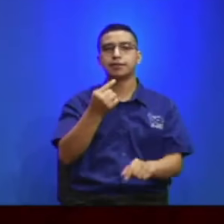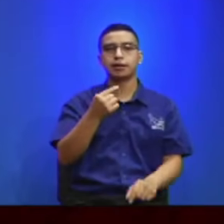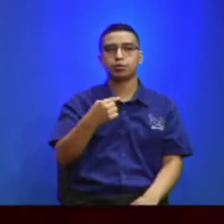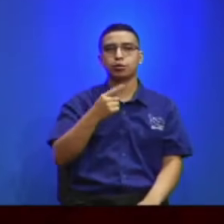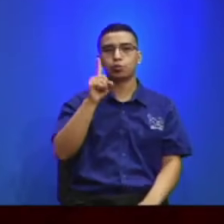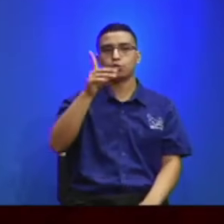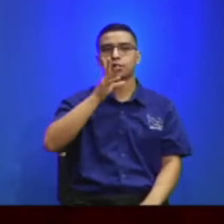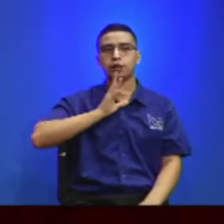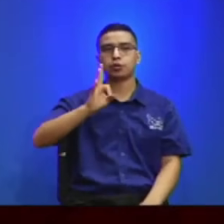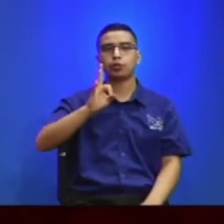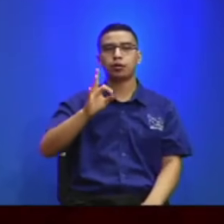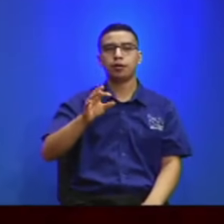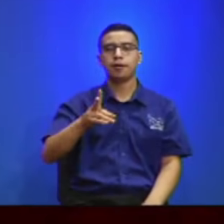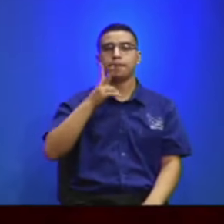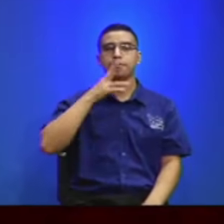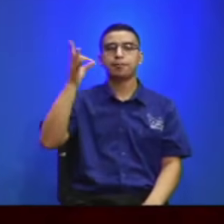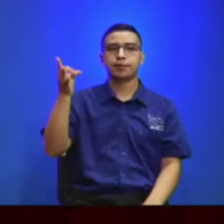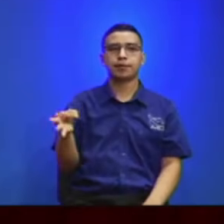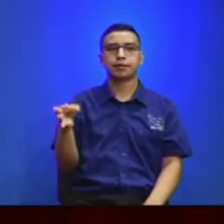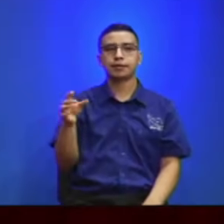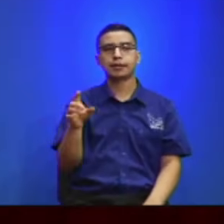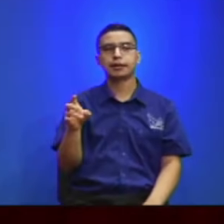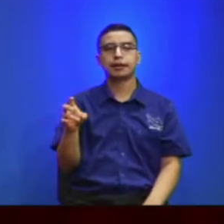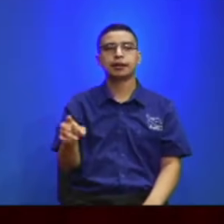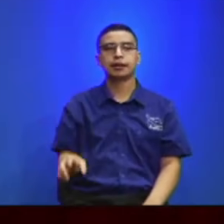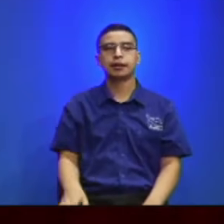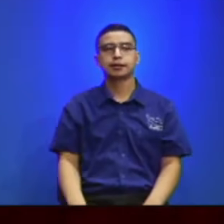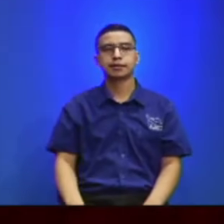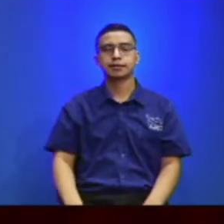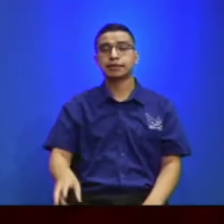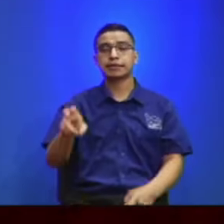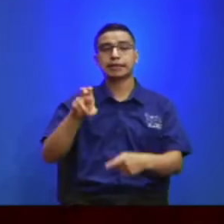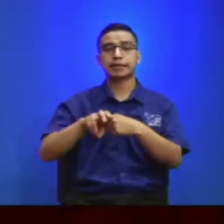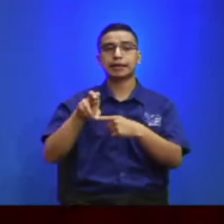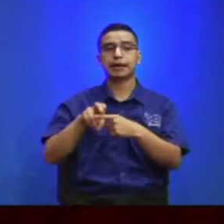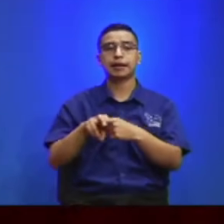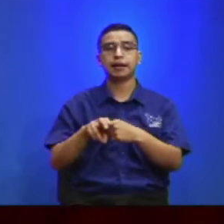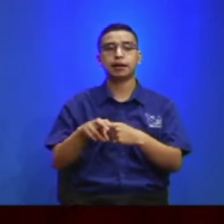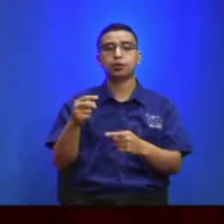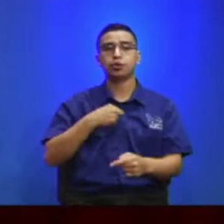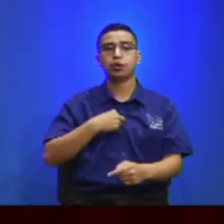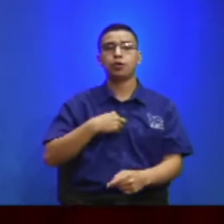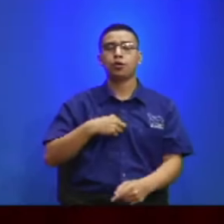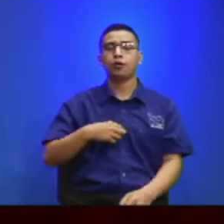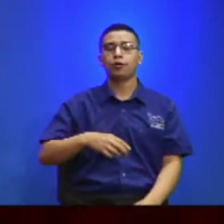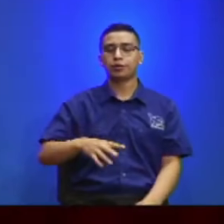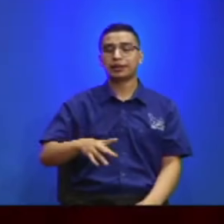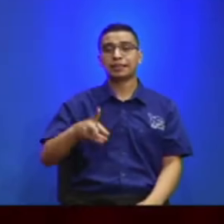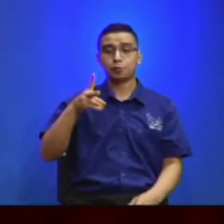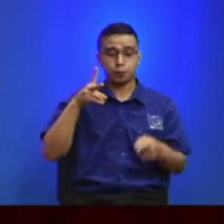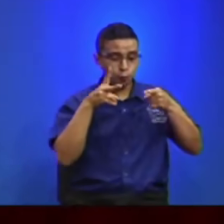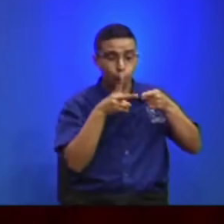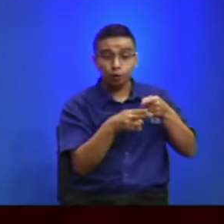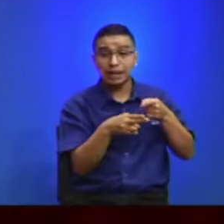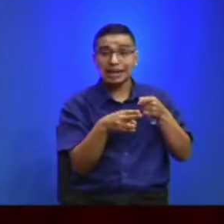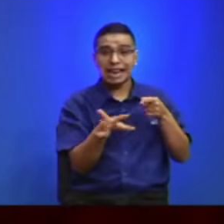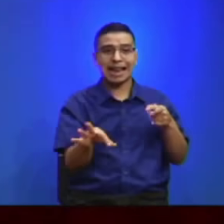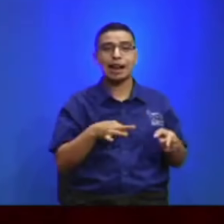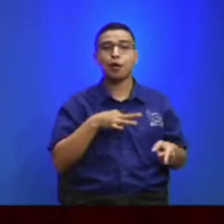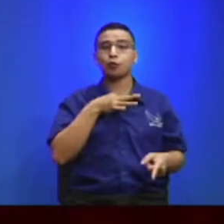entonces decíamos que puede ser que hay una una situación propia de los filisteos